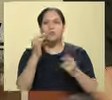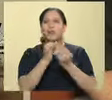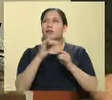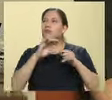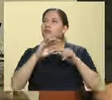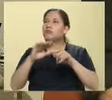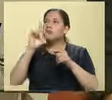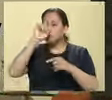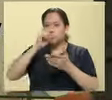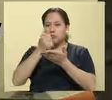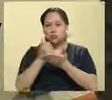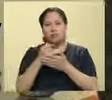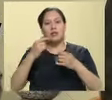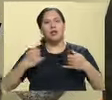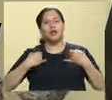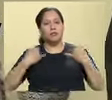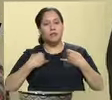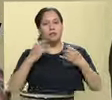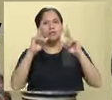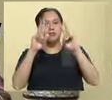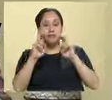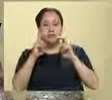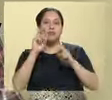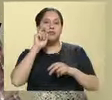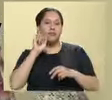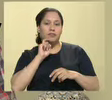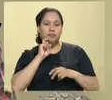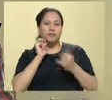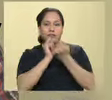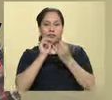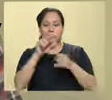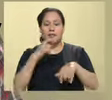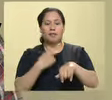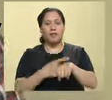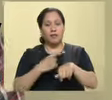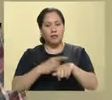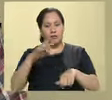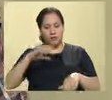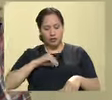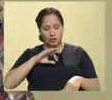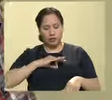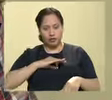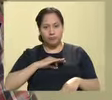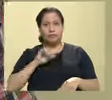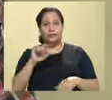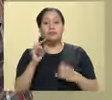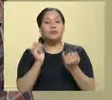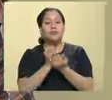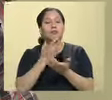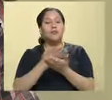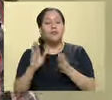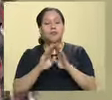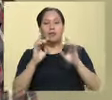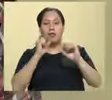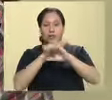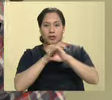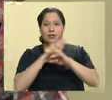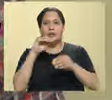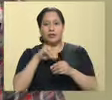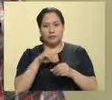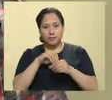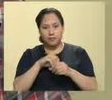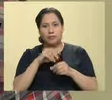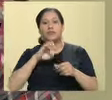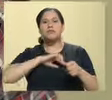orientación especializada a jóvenes en temas de sexualidad y de enfermedades de transmisión sexual, además de un chat anónimo